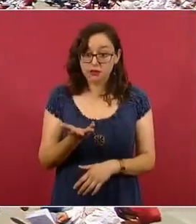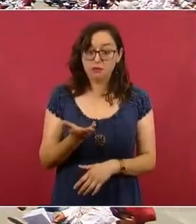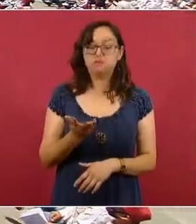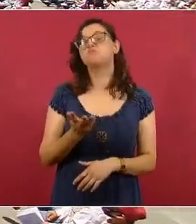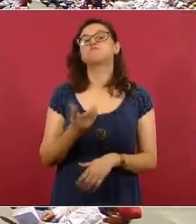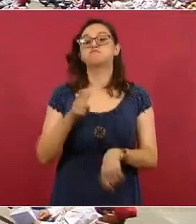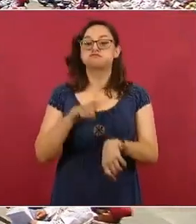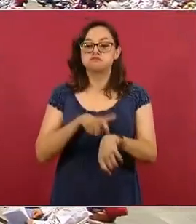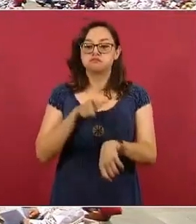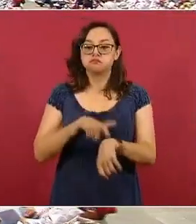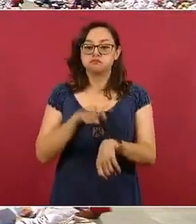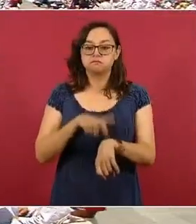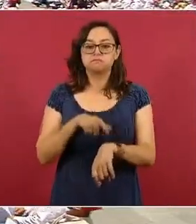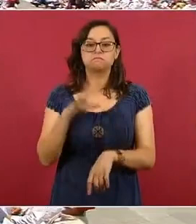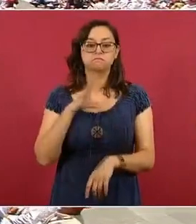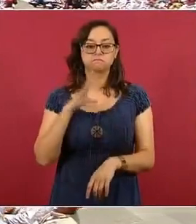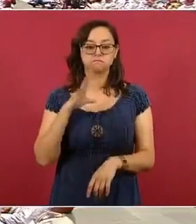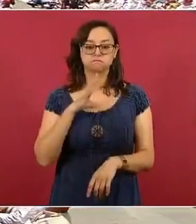pueden